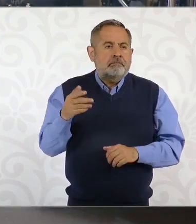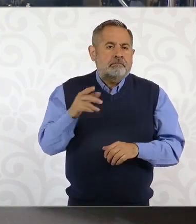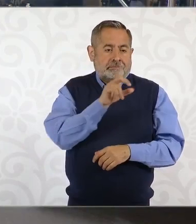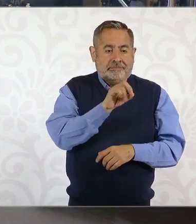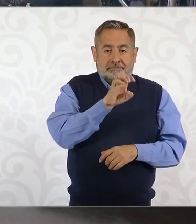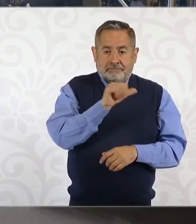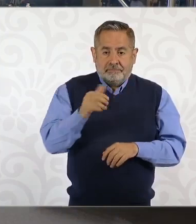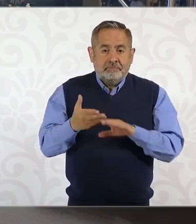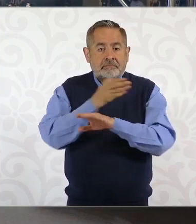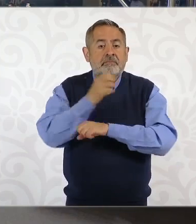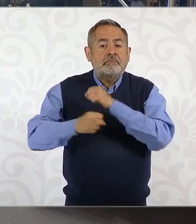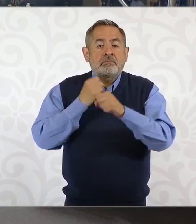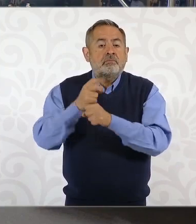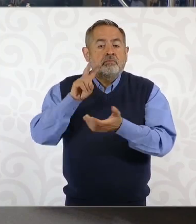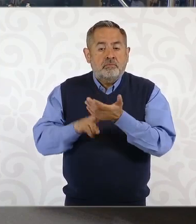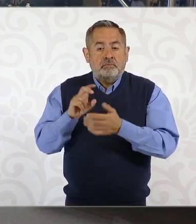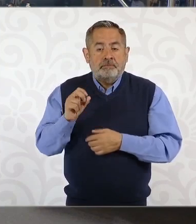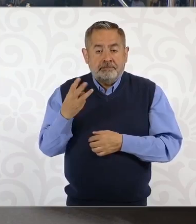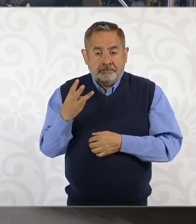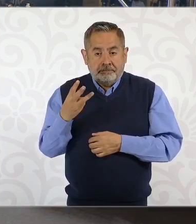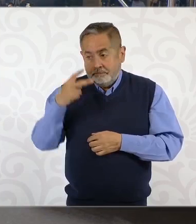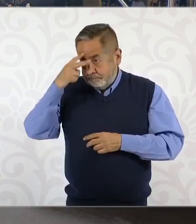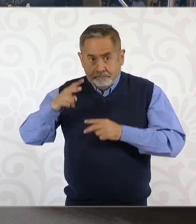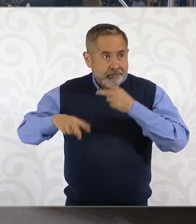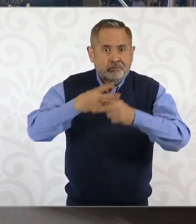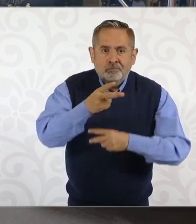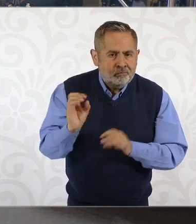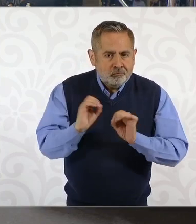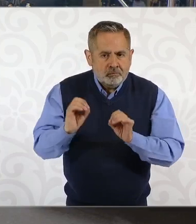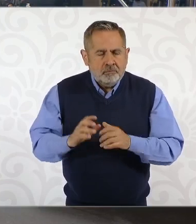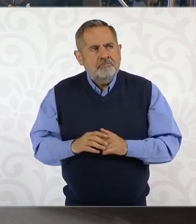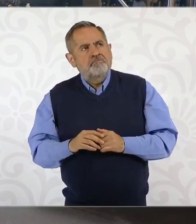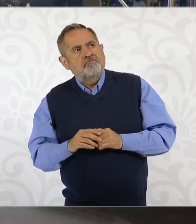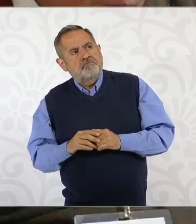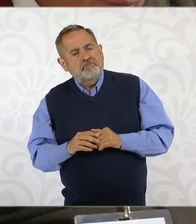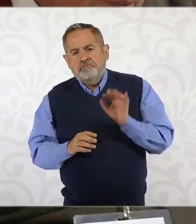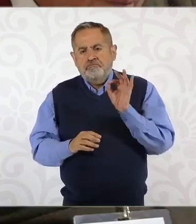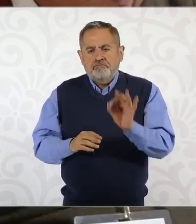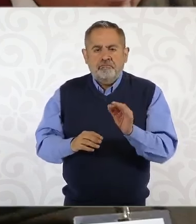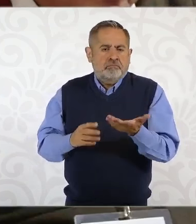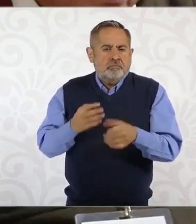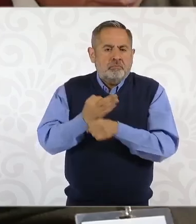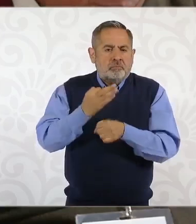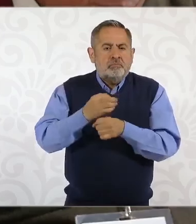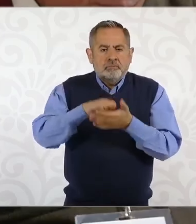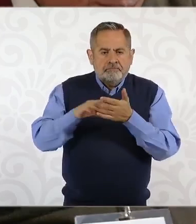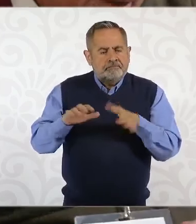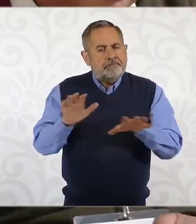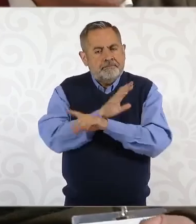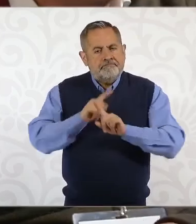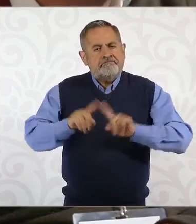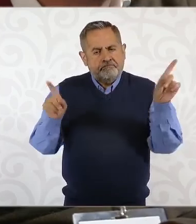no estuvo presente en ese evento, y con esto que todo usted refiere, entonces podríamos decir que sí hay un cambio de